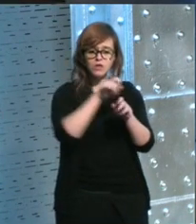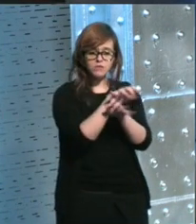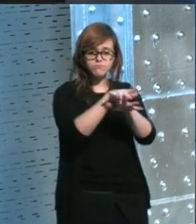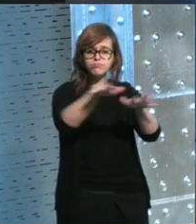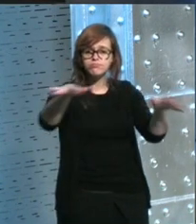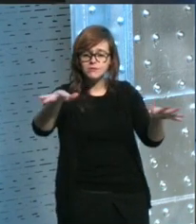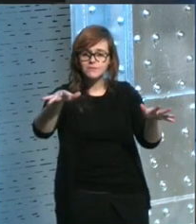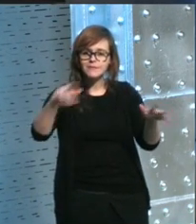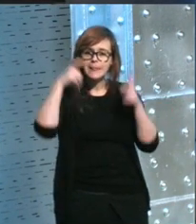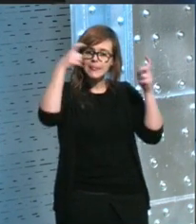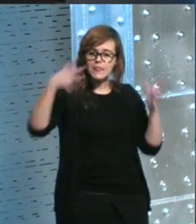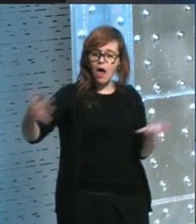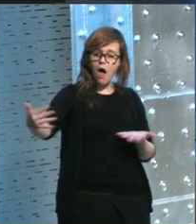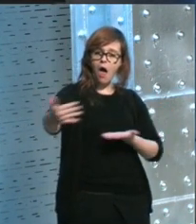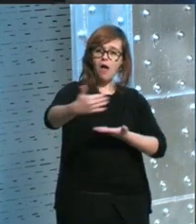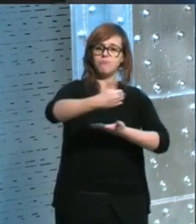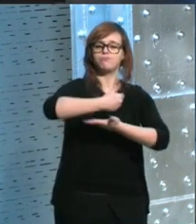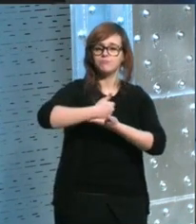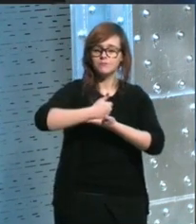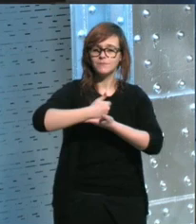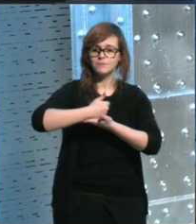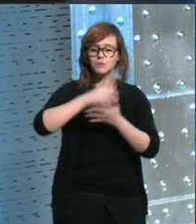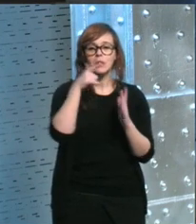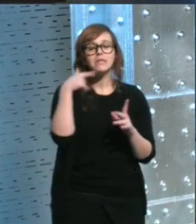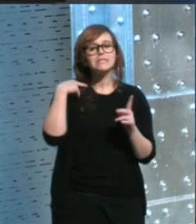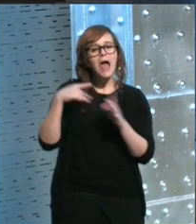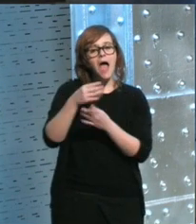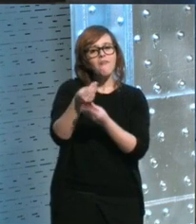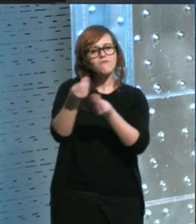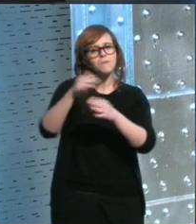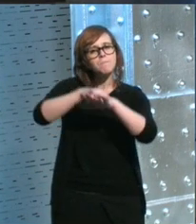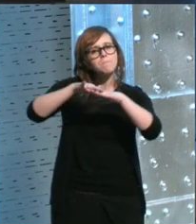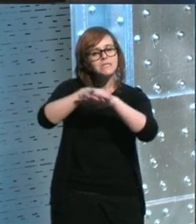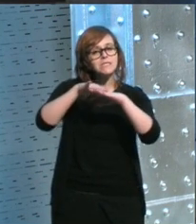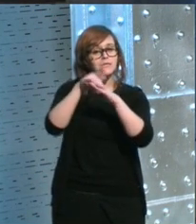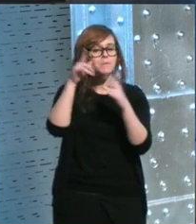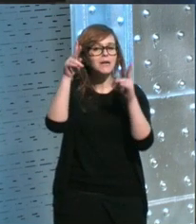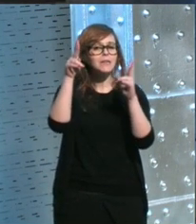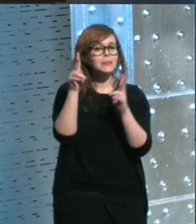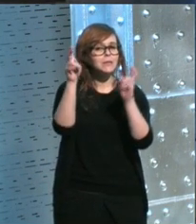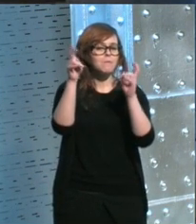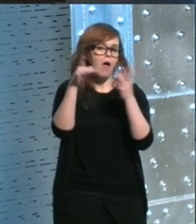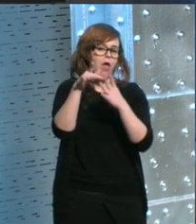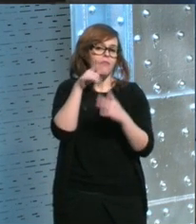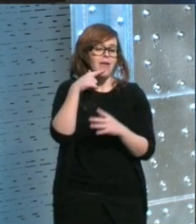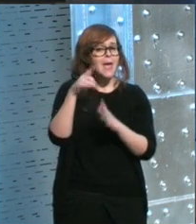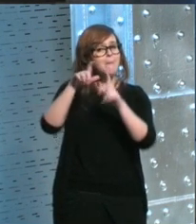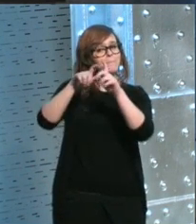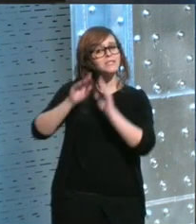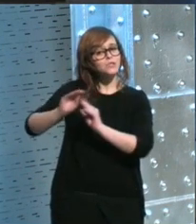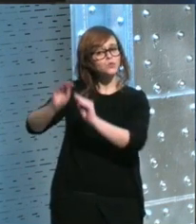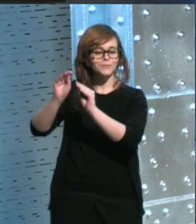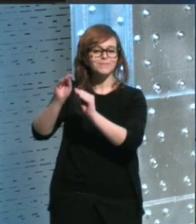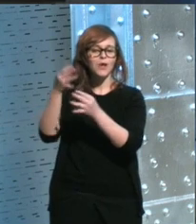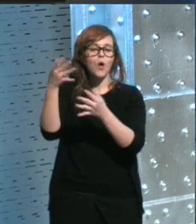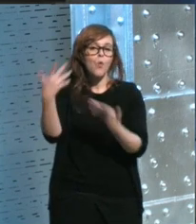cuando le preguntan cuál es la esencia de la innovación de su compañía, decía esto, reagrupar lo disperso, ¿no? Que me parece también sugerente